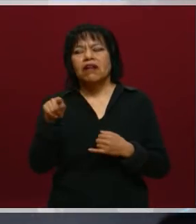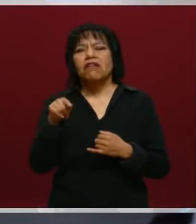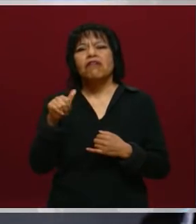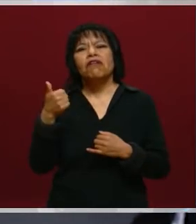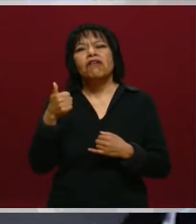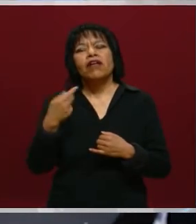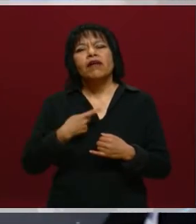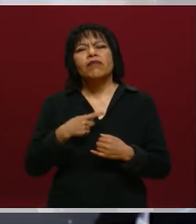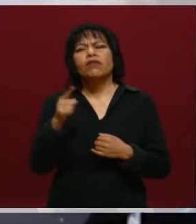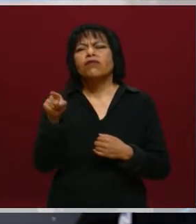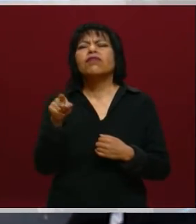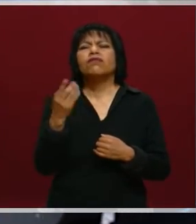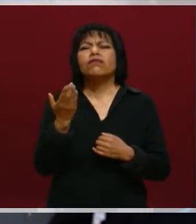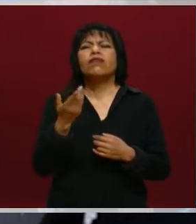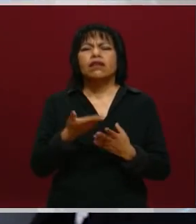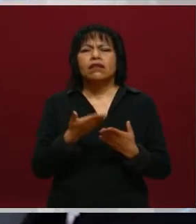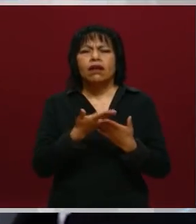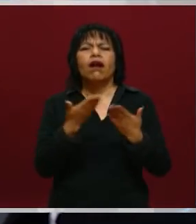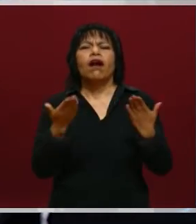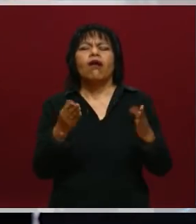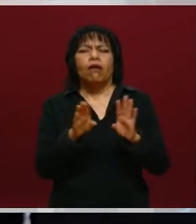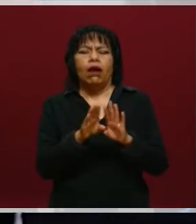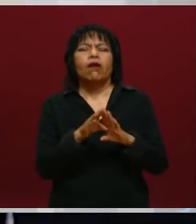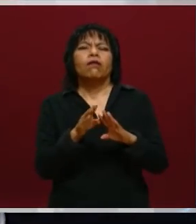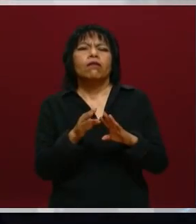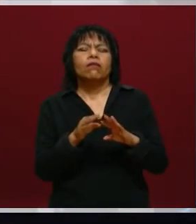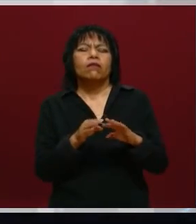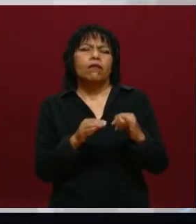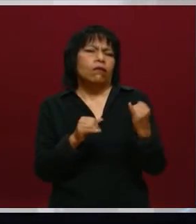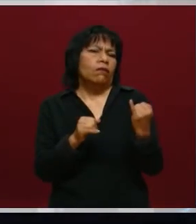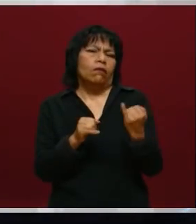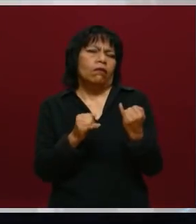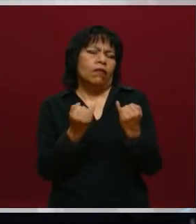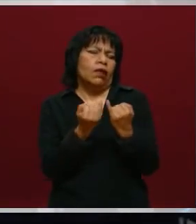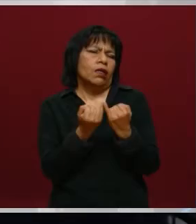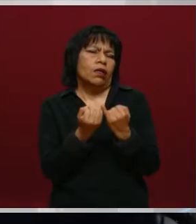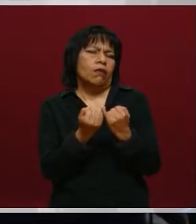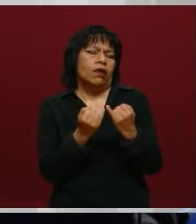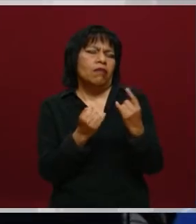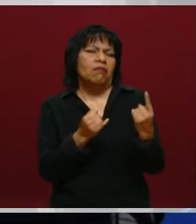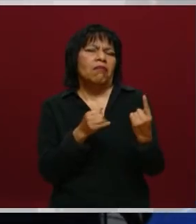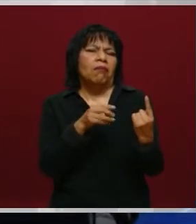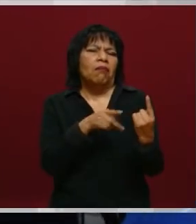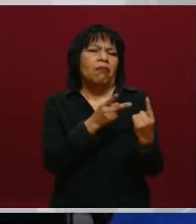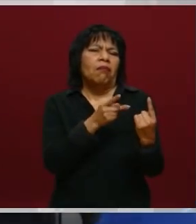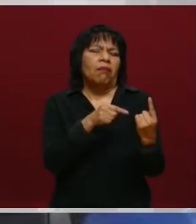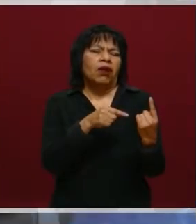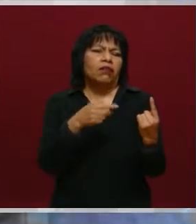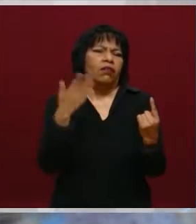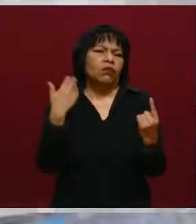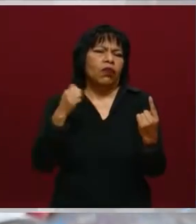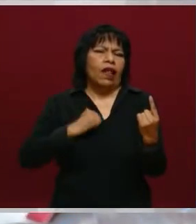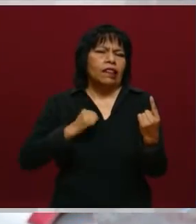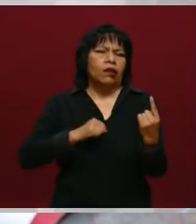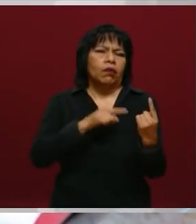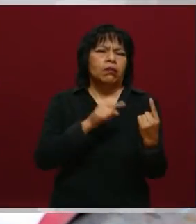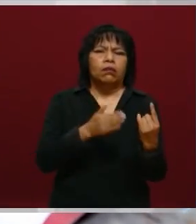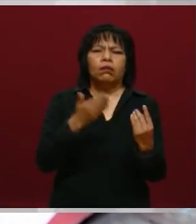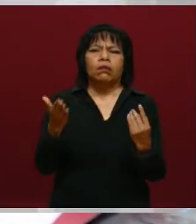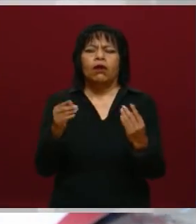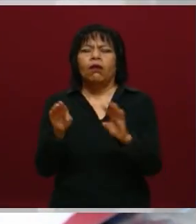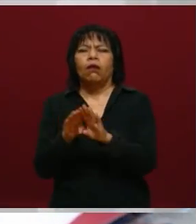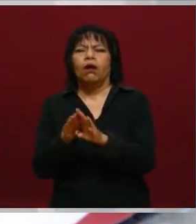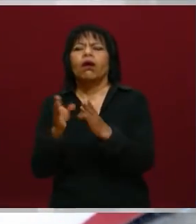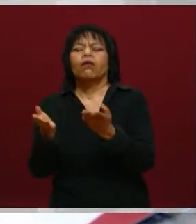en los tiempos actuales como hubieras actuado y tuvieras decidido por este camino o por el otro eso es lo que